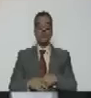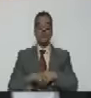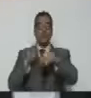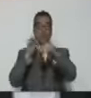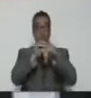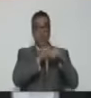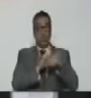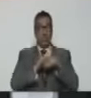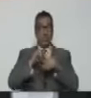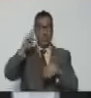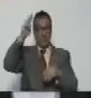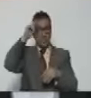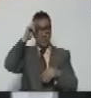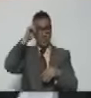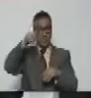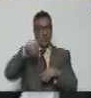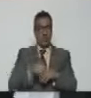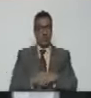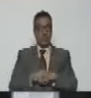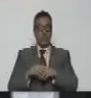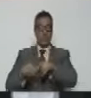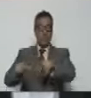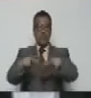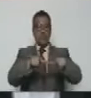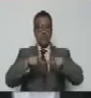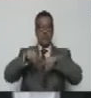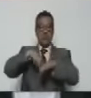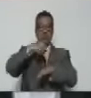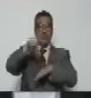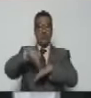llamando a respetar la soberanía